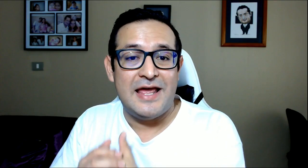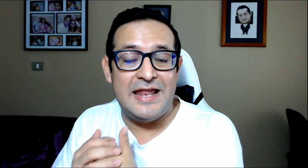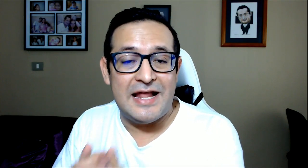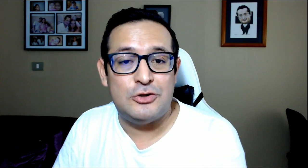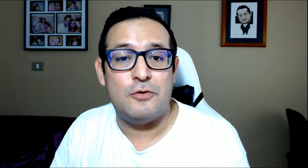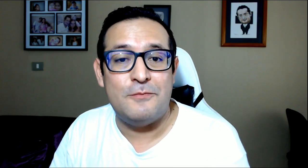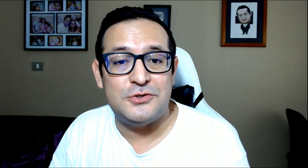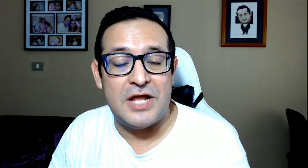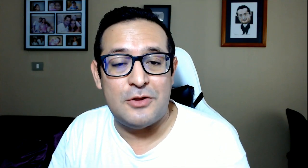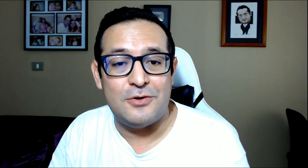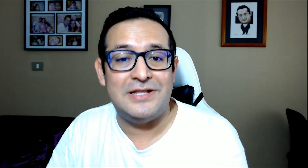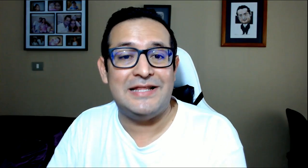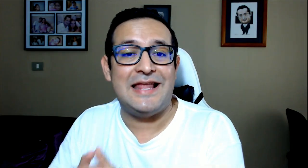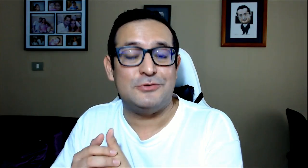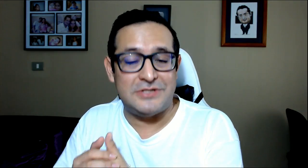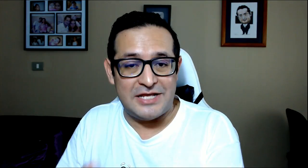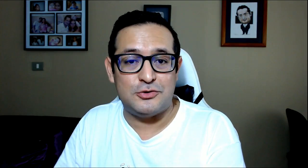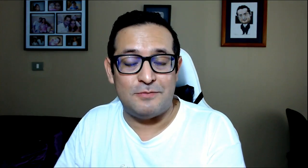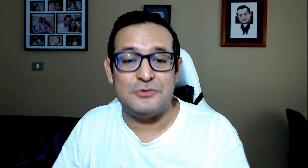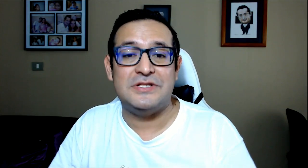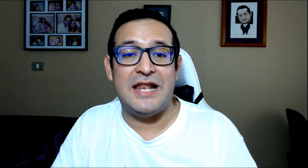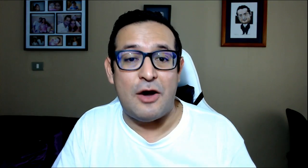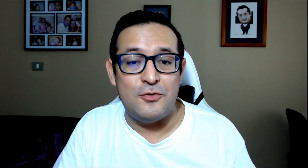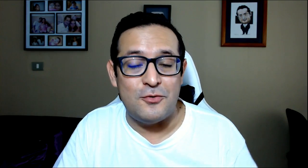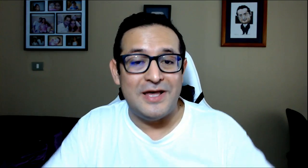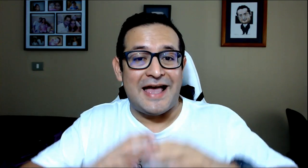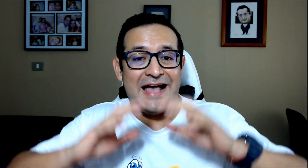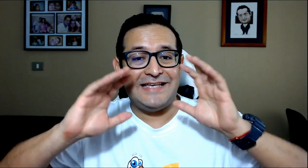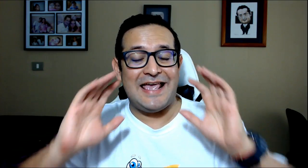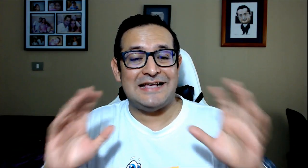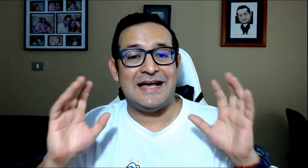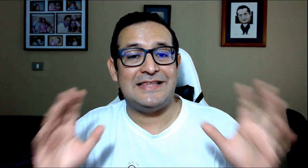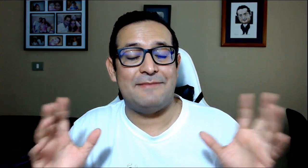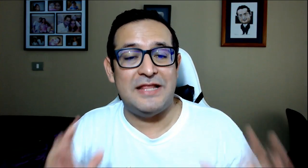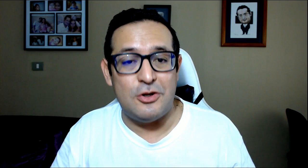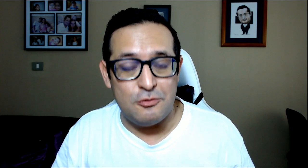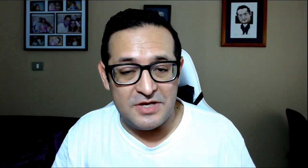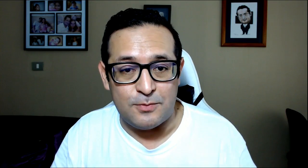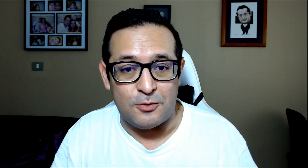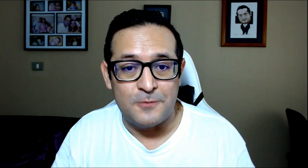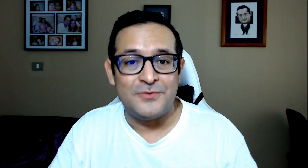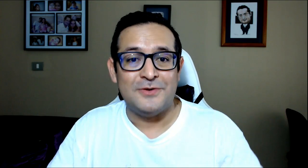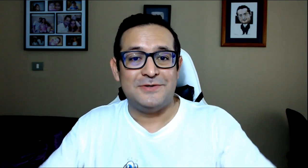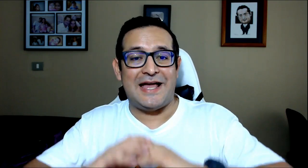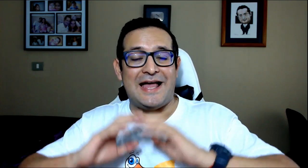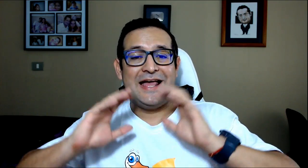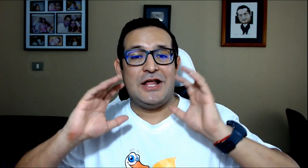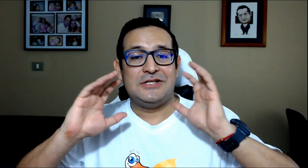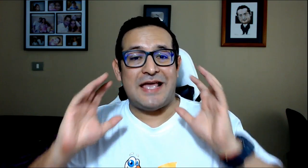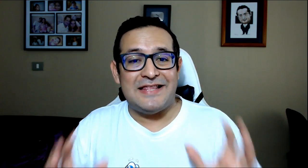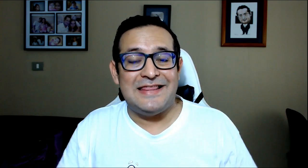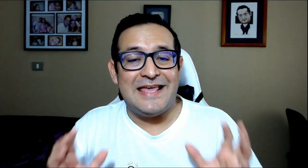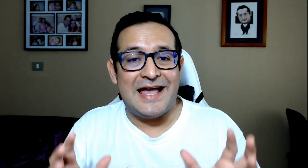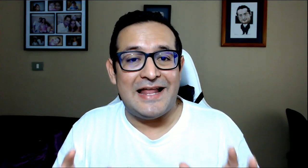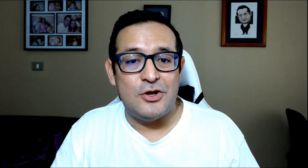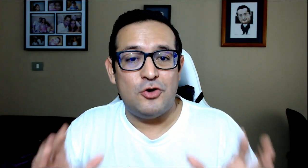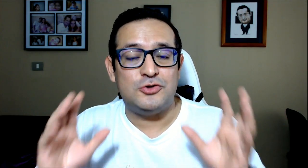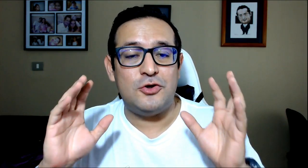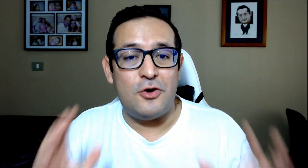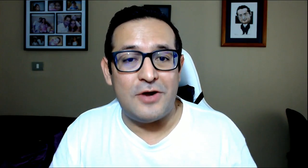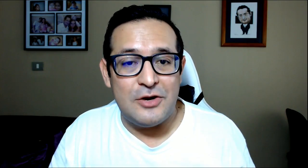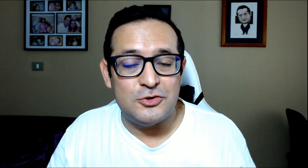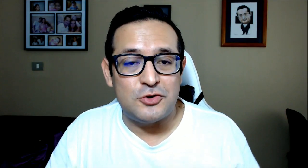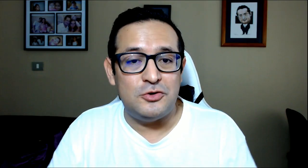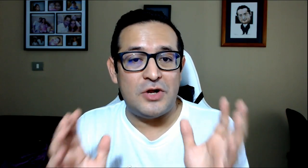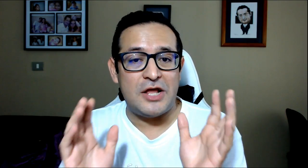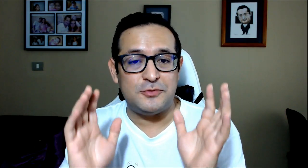el alto comisionado de los derechos humanos de la onu hace exactamente lo mismo o sea se dedican o son